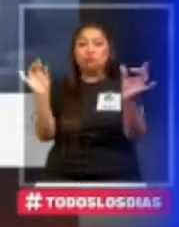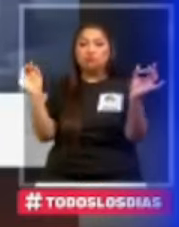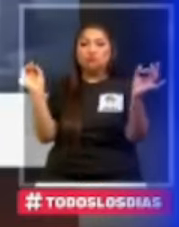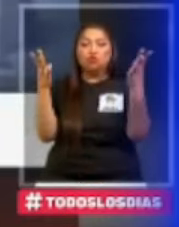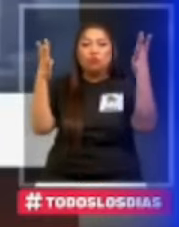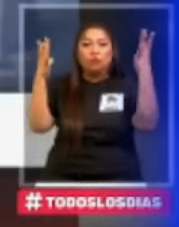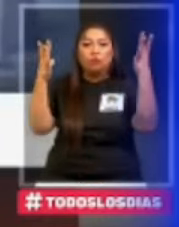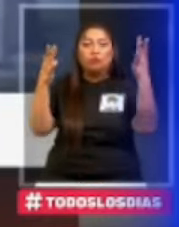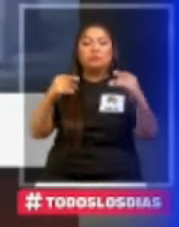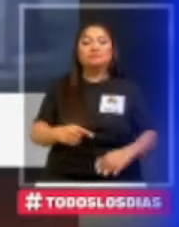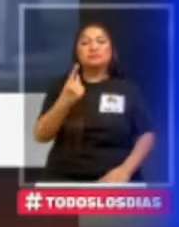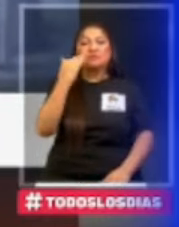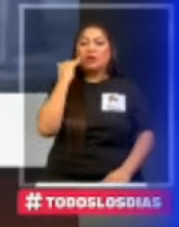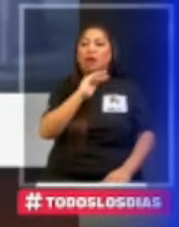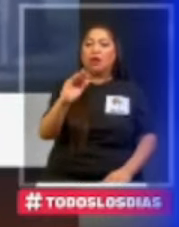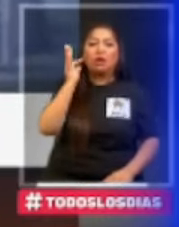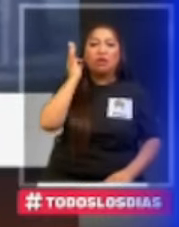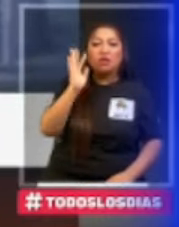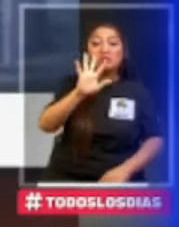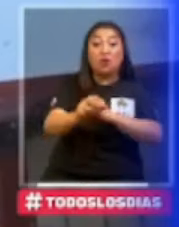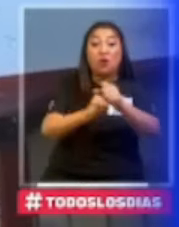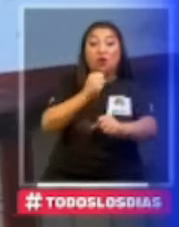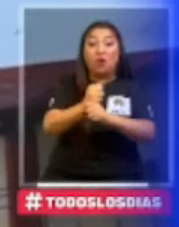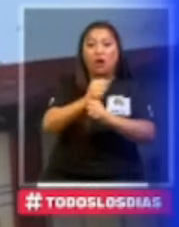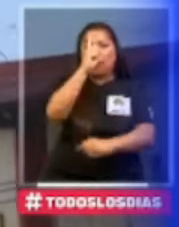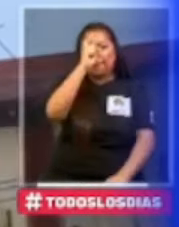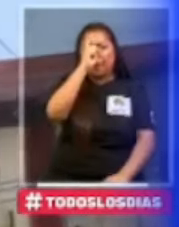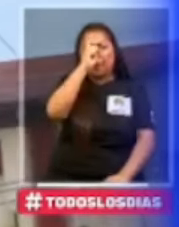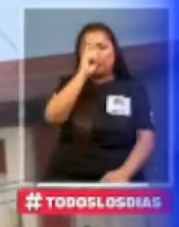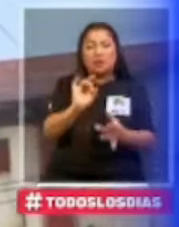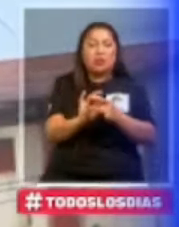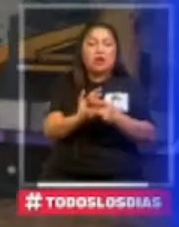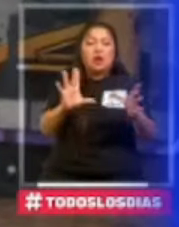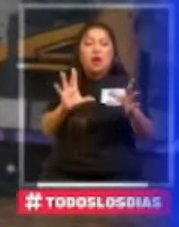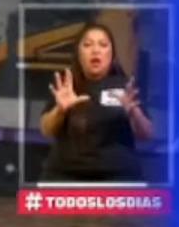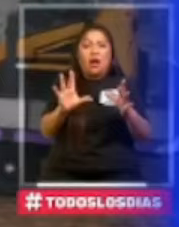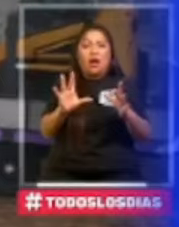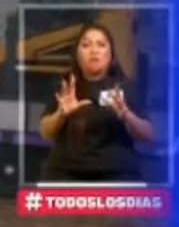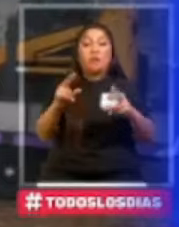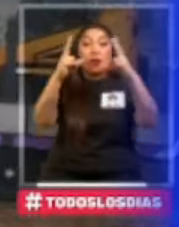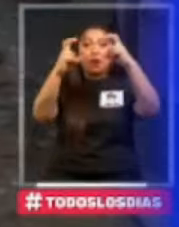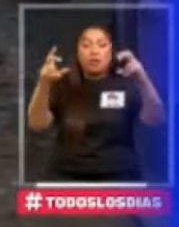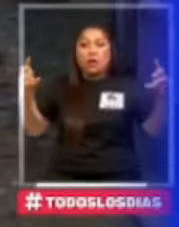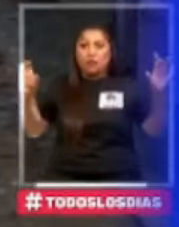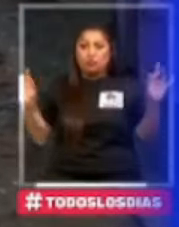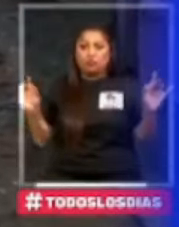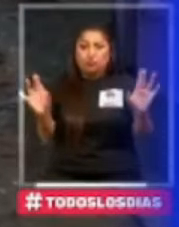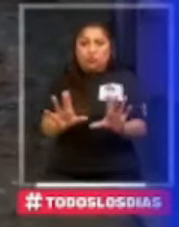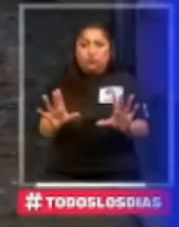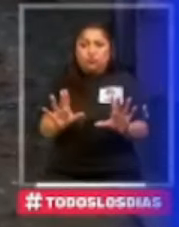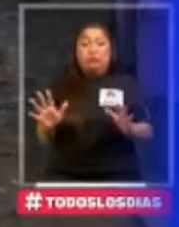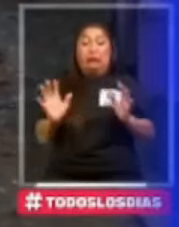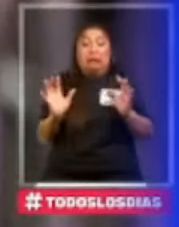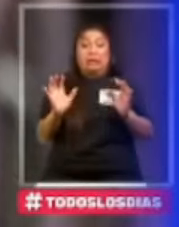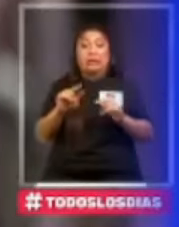Una niña de 5 años se encuentra internada de gravedad luego de recibir una descarga eléctrica al interior de un circo. Es la nieta